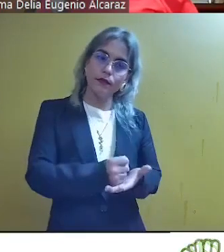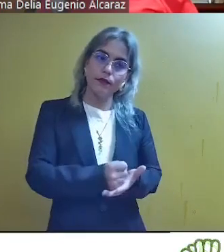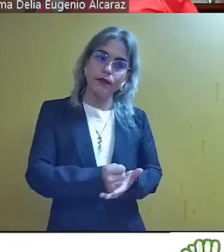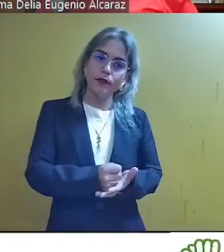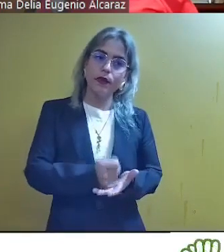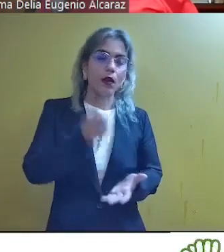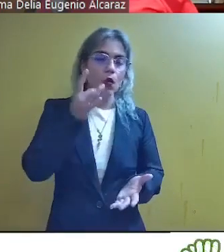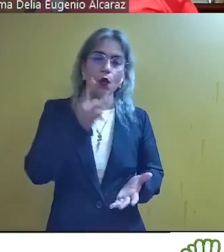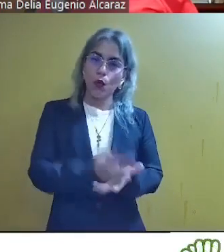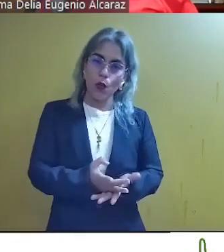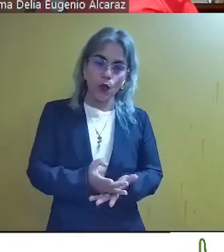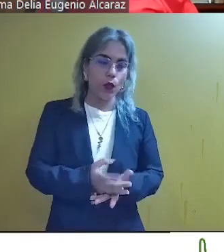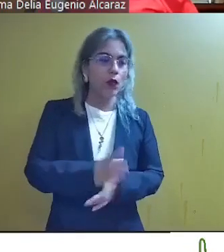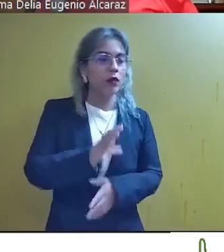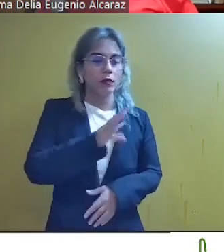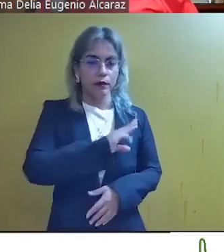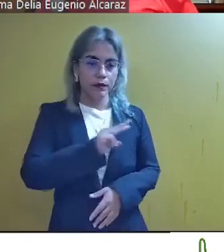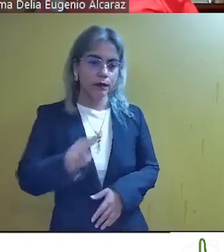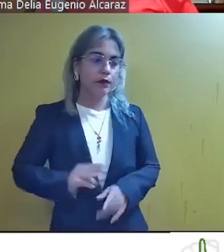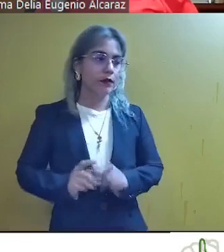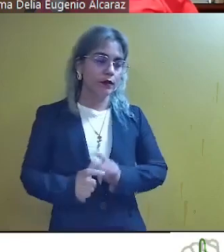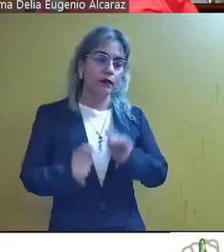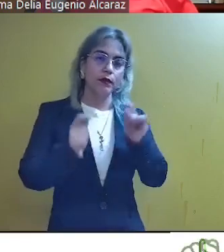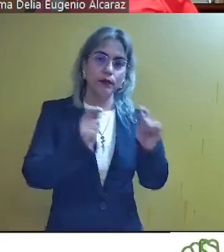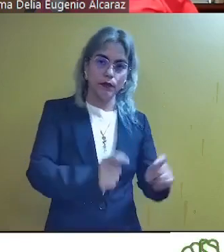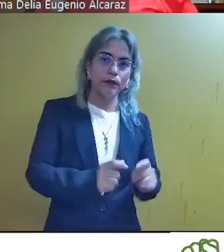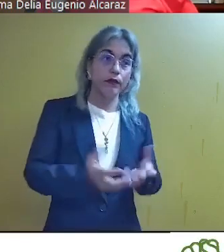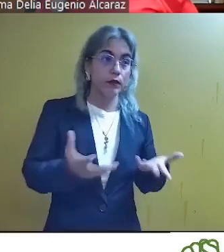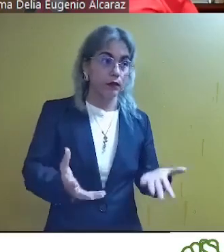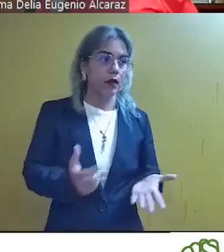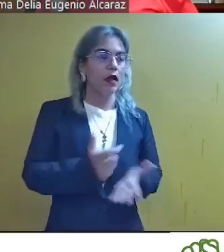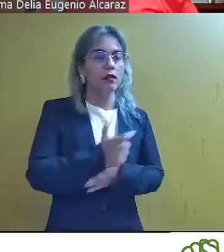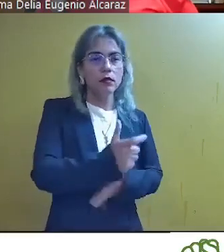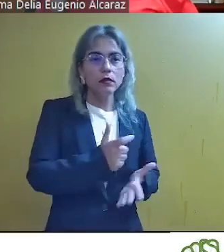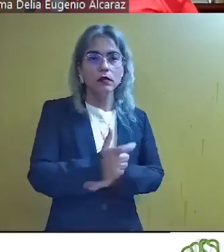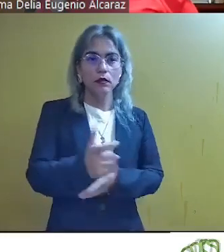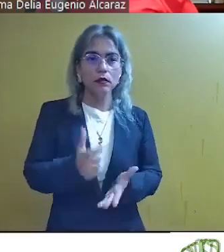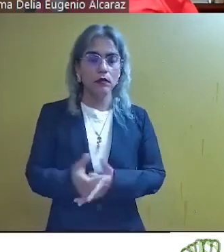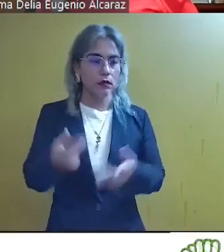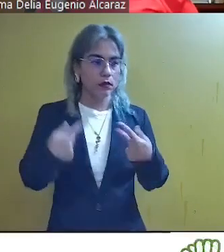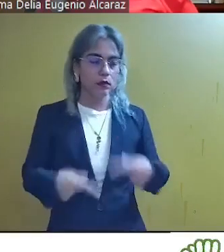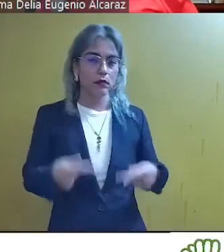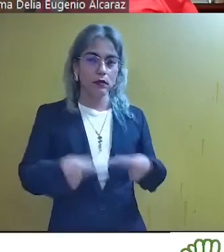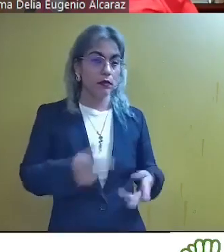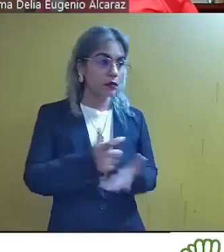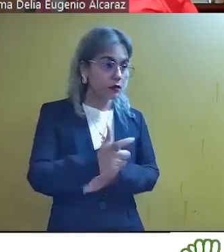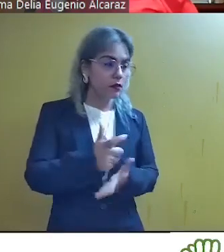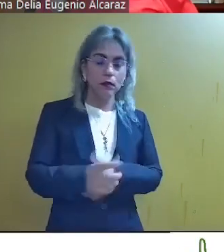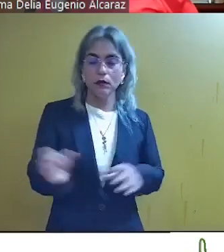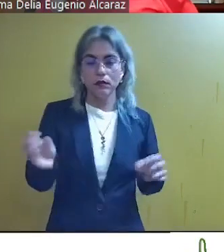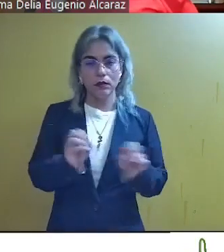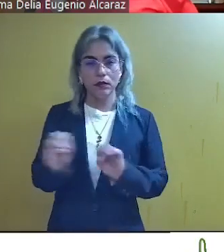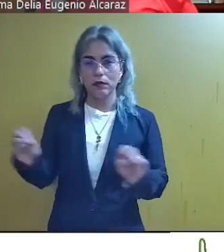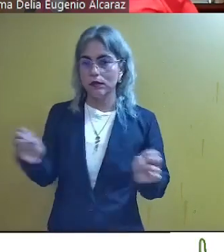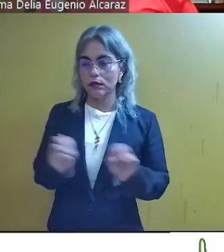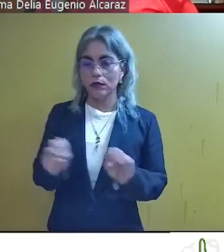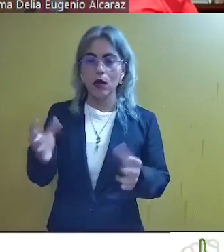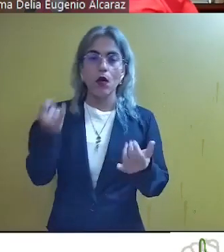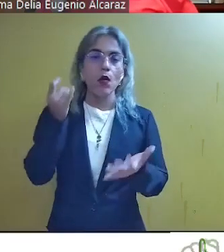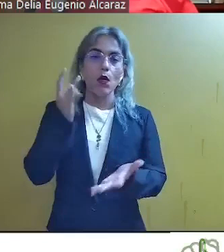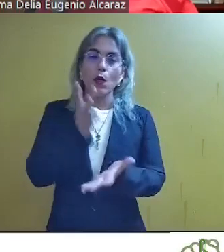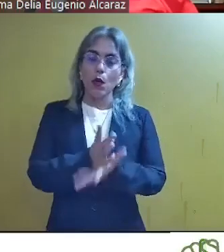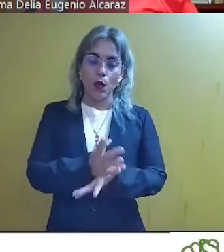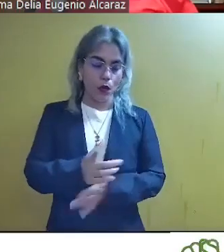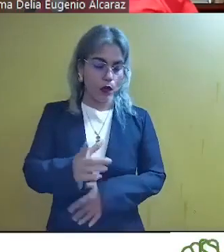este instituto político, no así para liquidar adeudos a personas físicas, lo cual de hecho constituye un ilícito en términos de la Constitución y